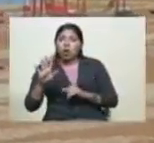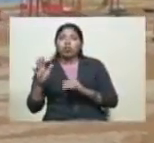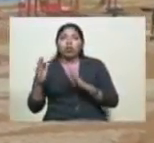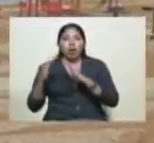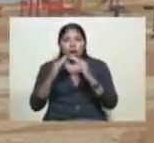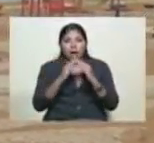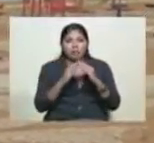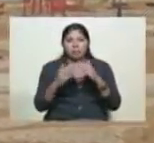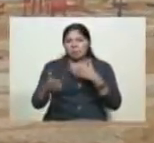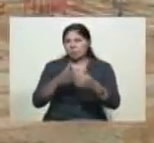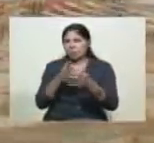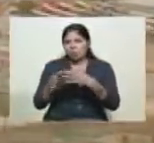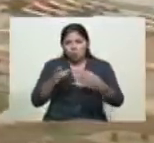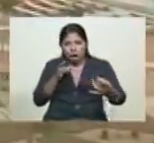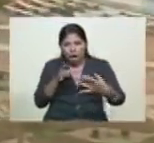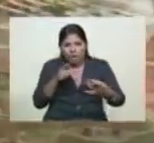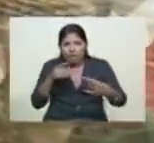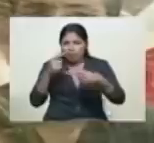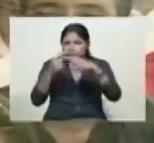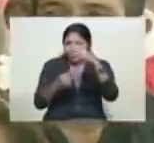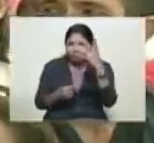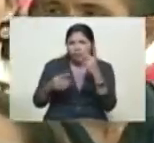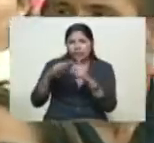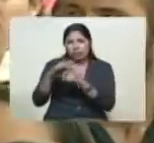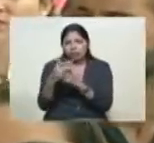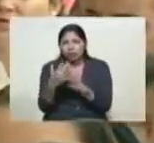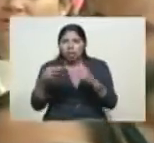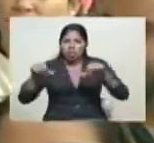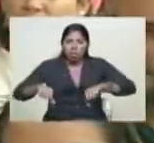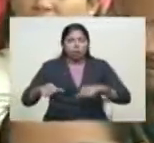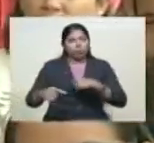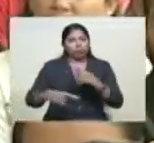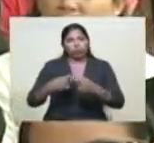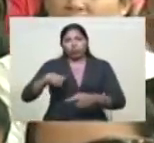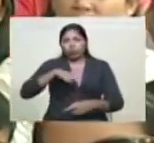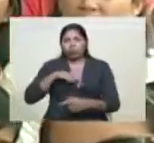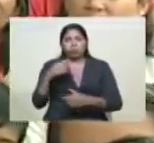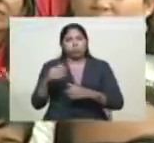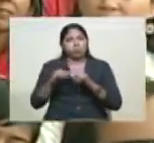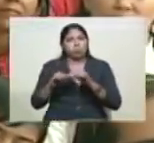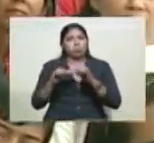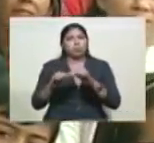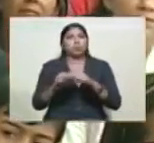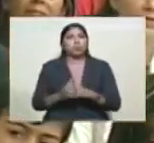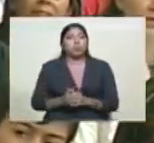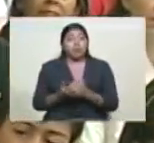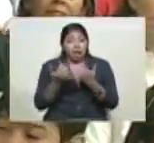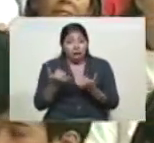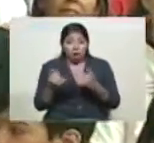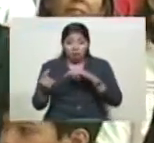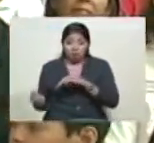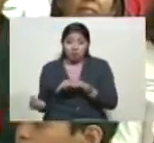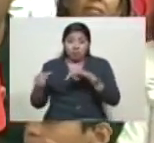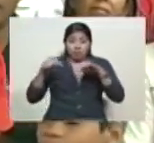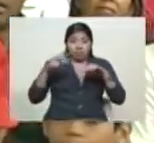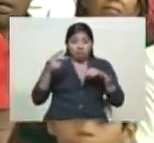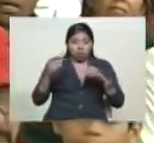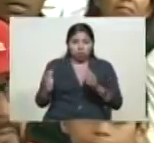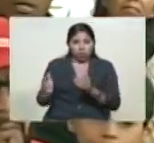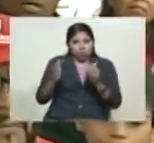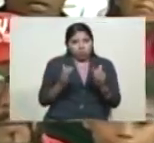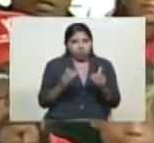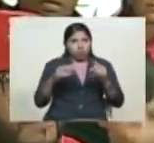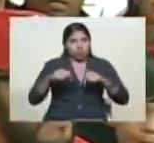esta cantidad de viviendas gracias a su liderazgo, mi comandante presidente. Y viene para dar continuidad hacia el futuro. Después de